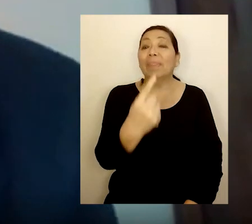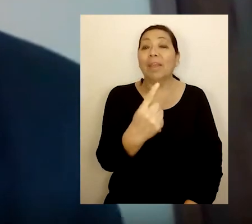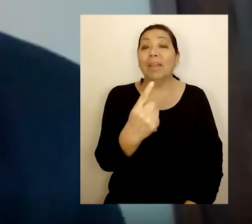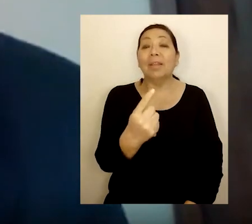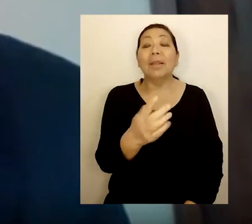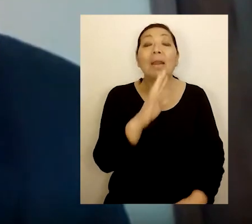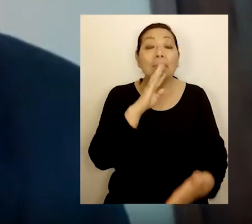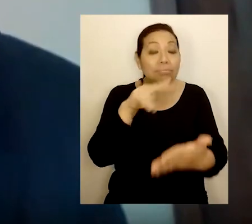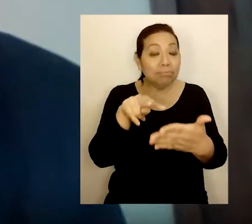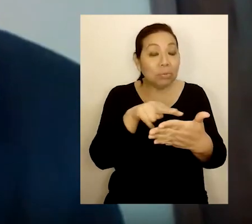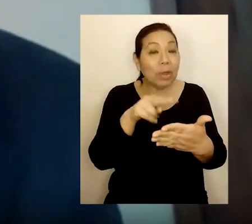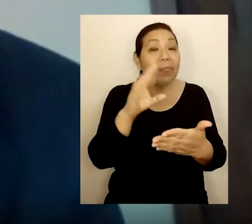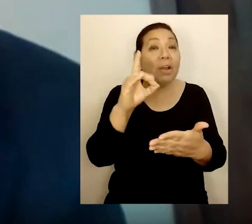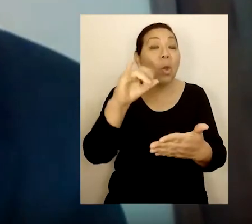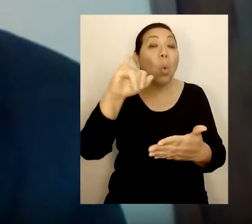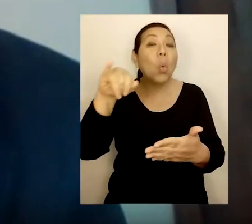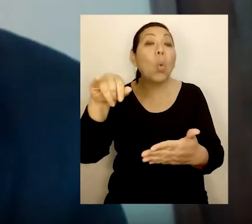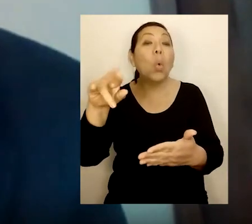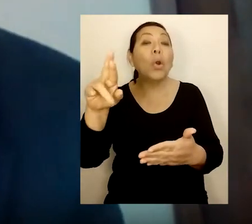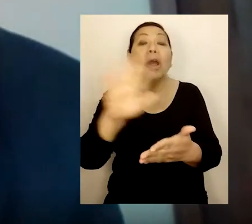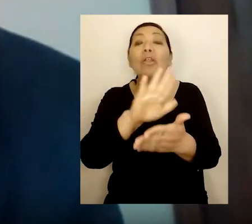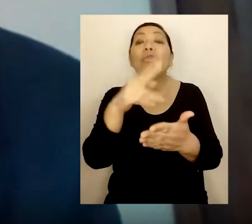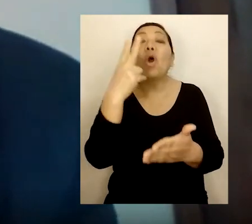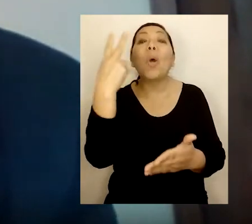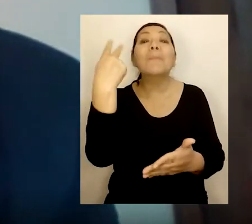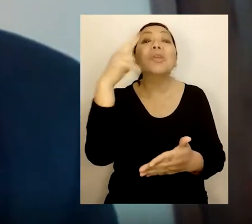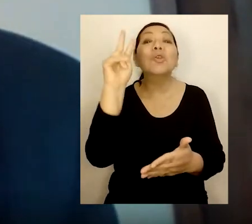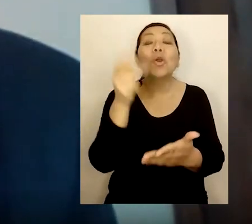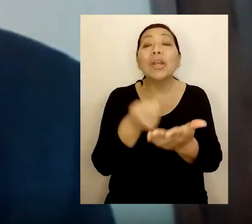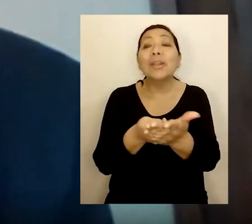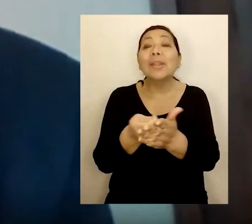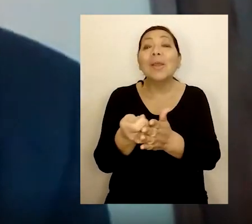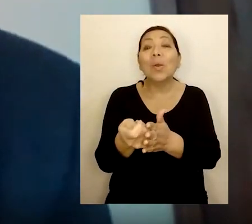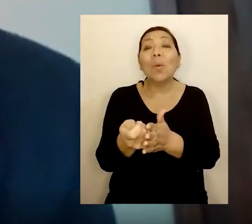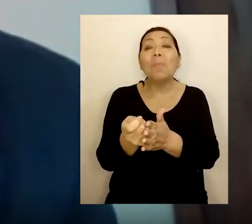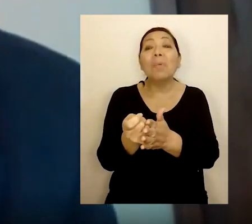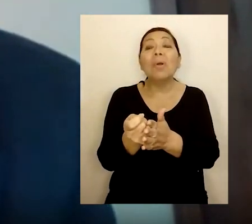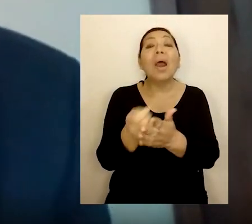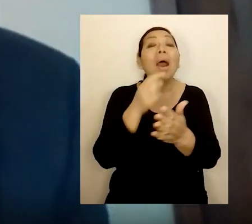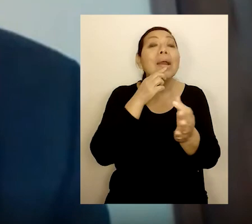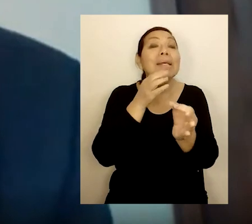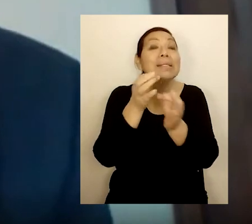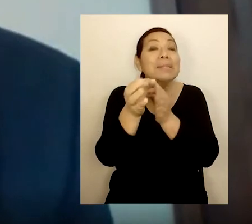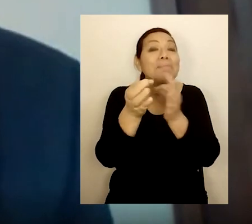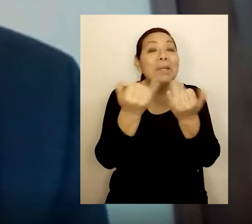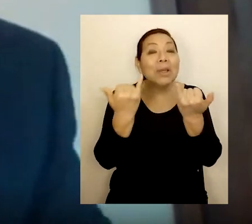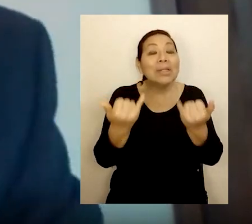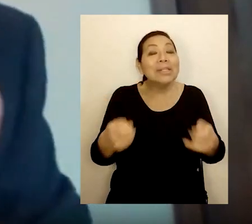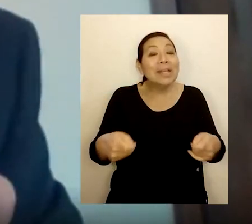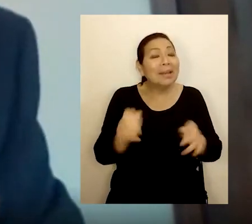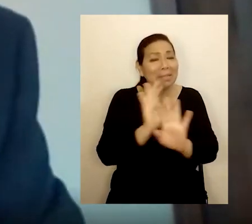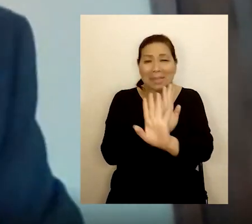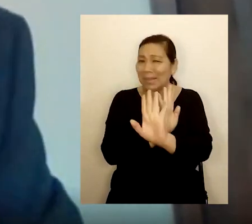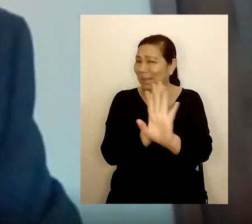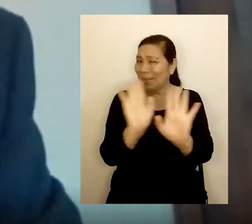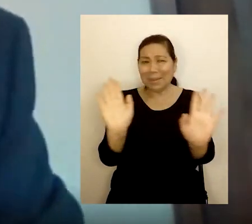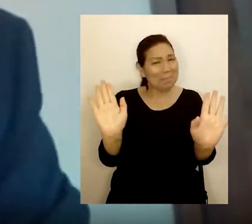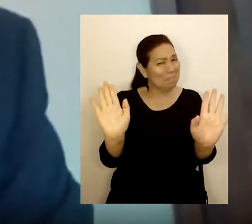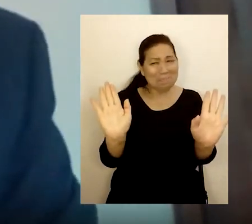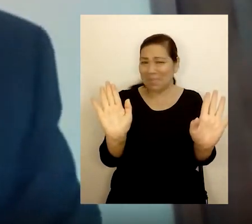en tu declaración jurada declaraste 2 millones de compra. Sustenta ese gasto, nada